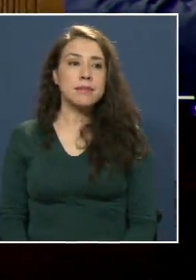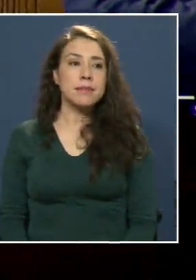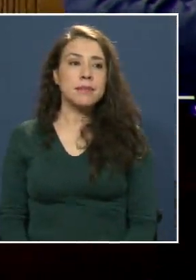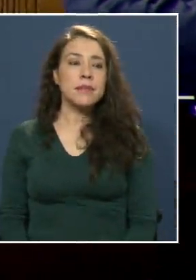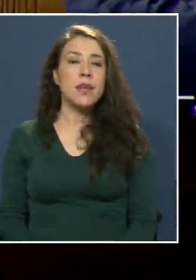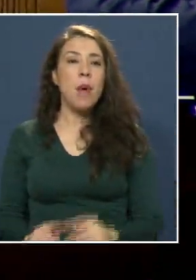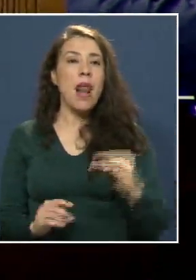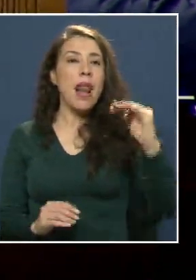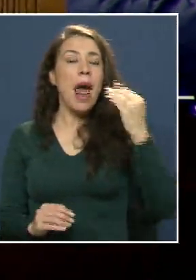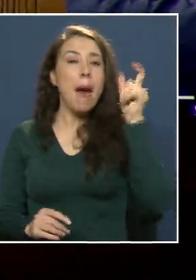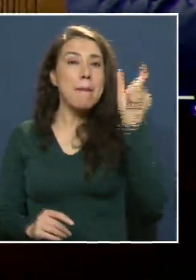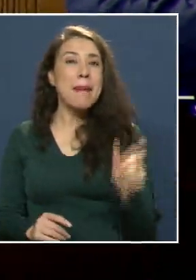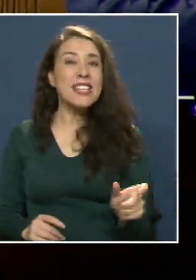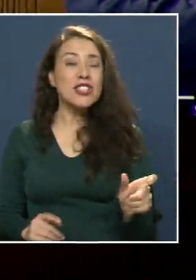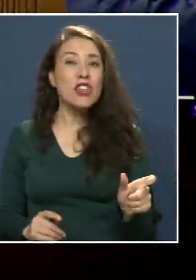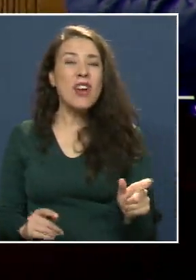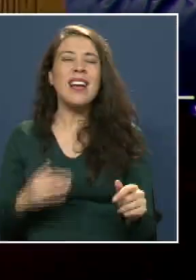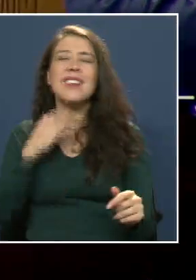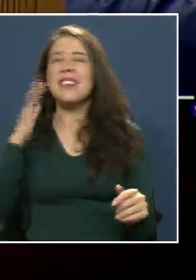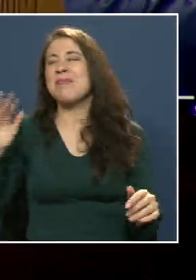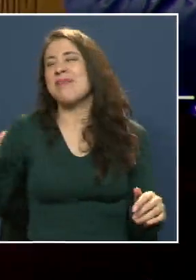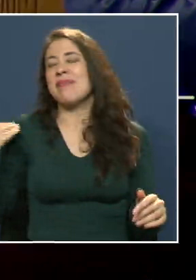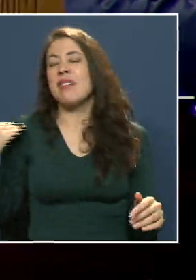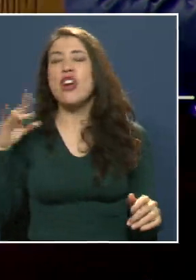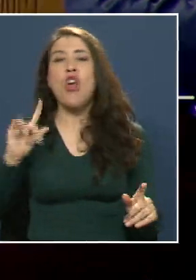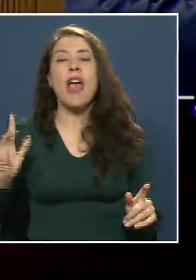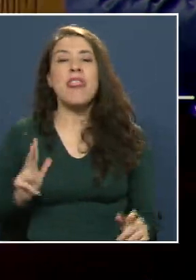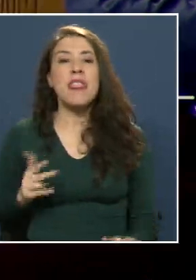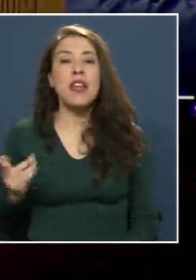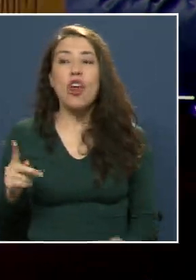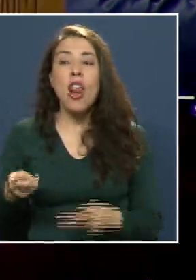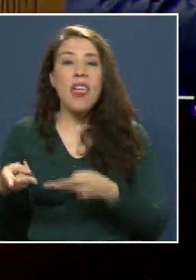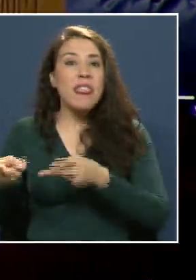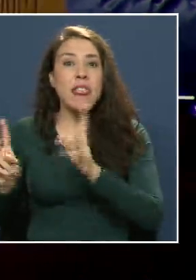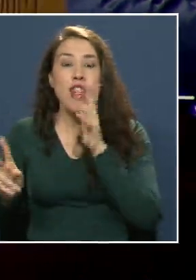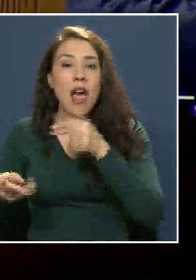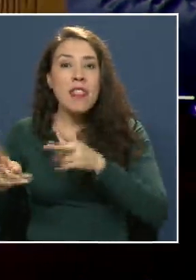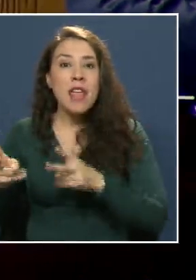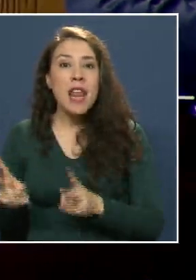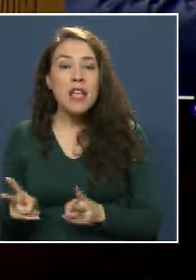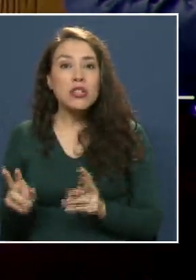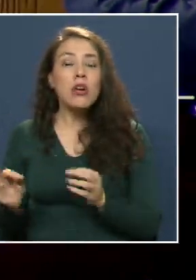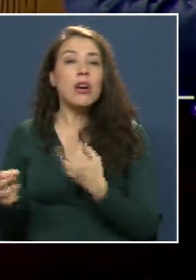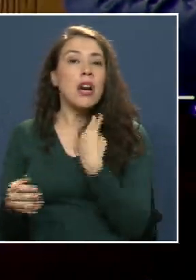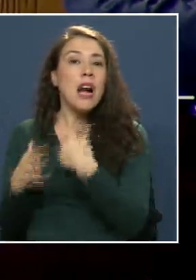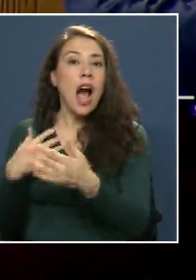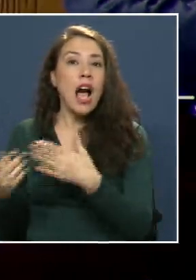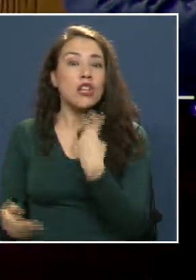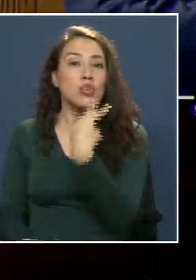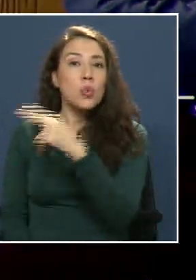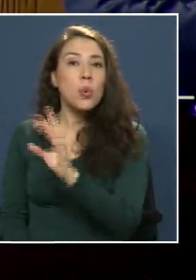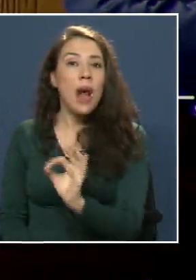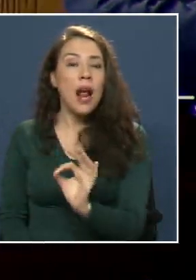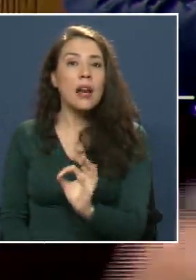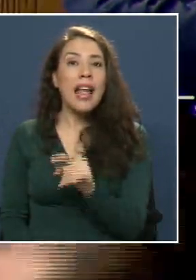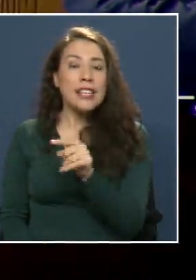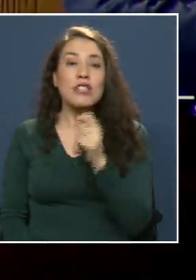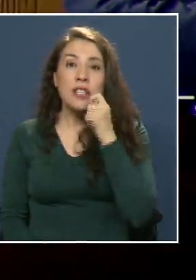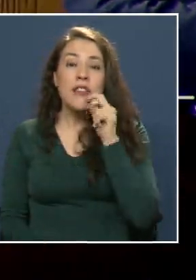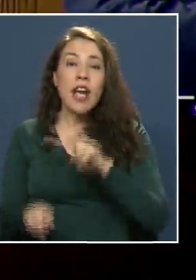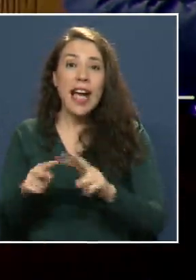Minimizar a la persona y su dignidad humana de tal manera que no tenían derechos inherentes. Eso es lo que hace ese abusador.